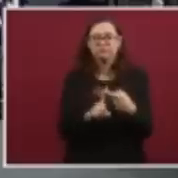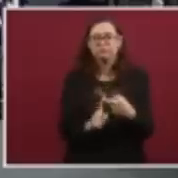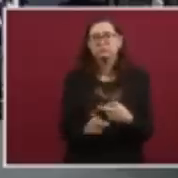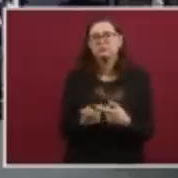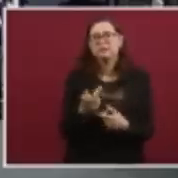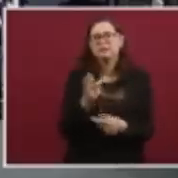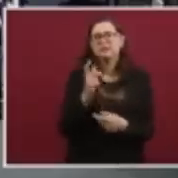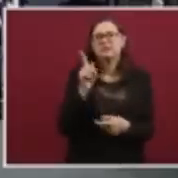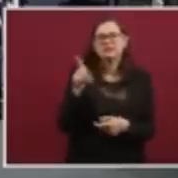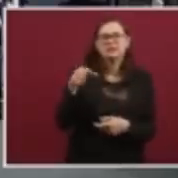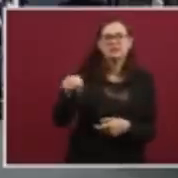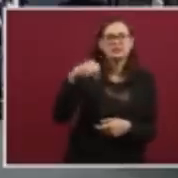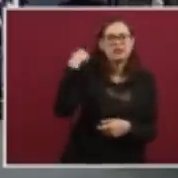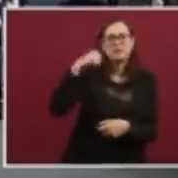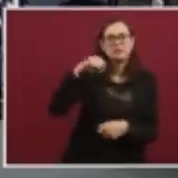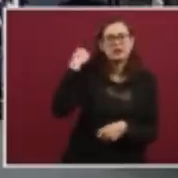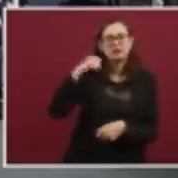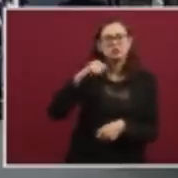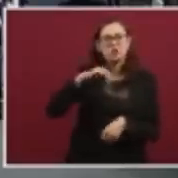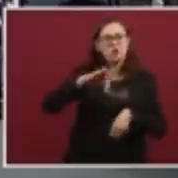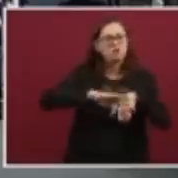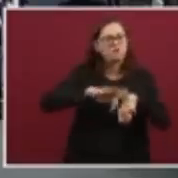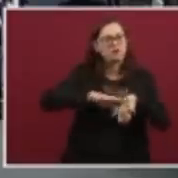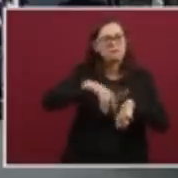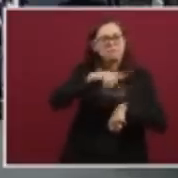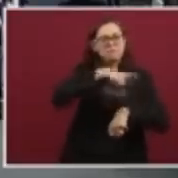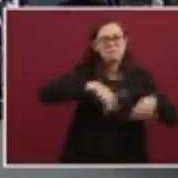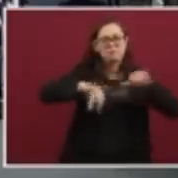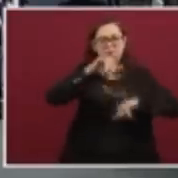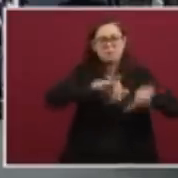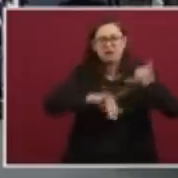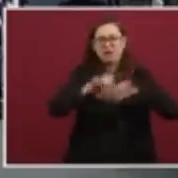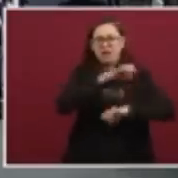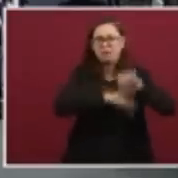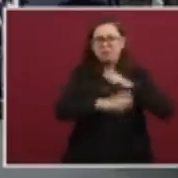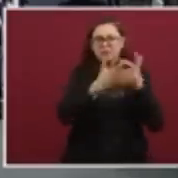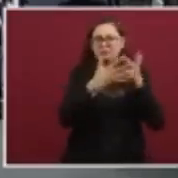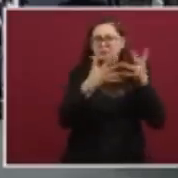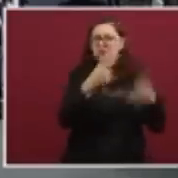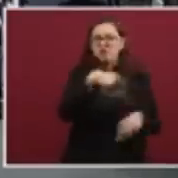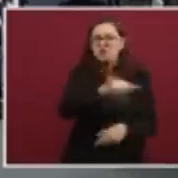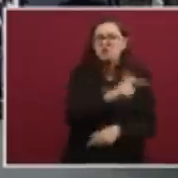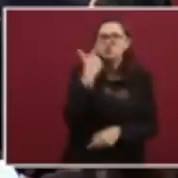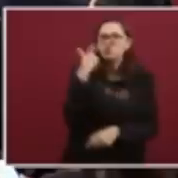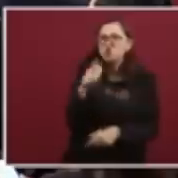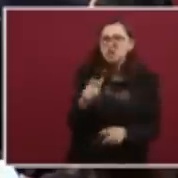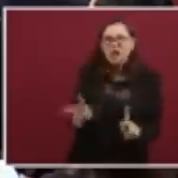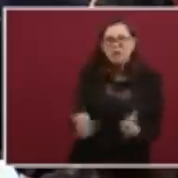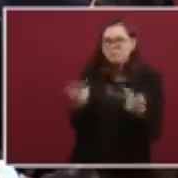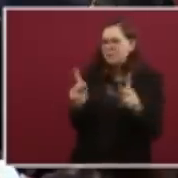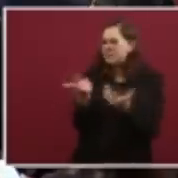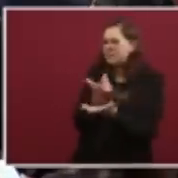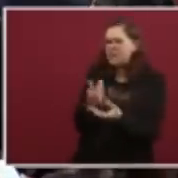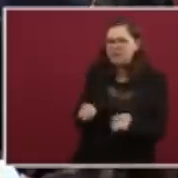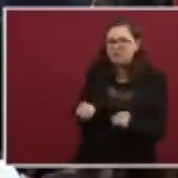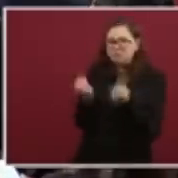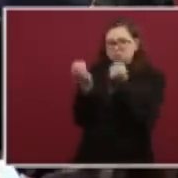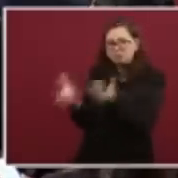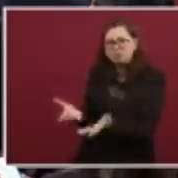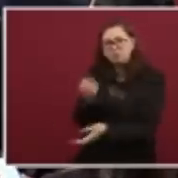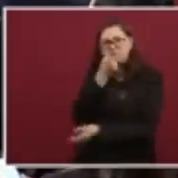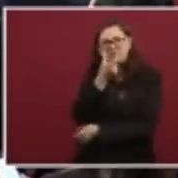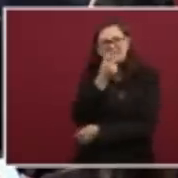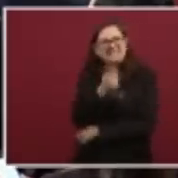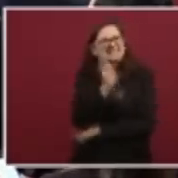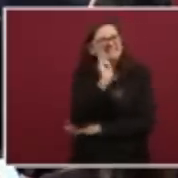de Tabasco, de las farmacéuticas, en donde no han querido venderles estos medicamentos que detallaron en la primera